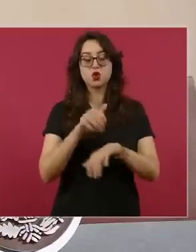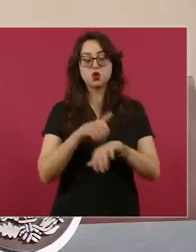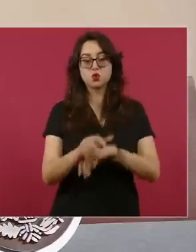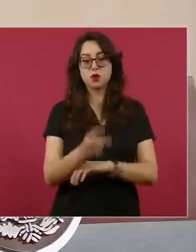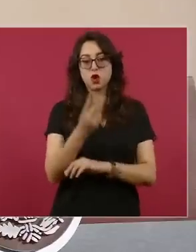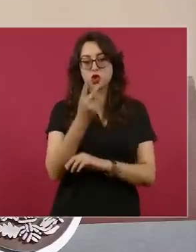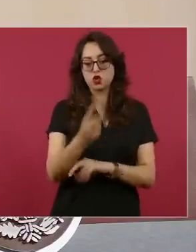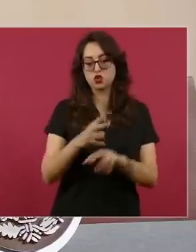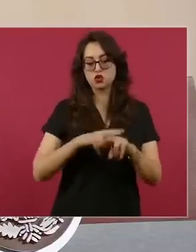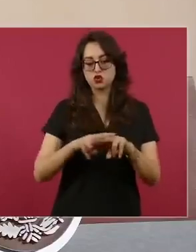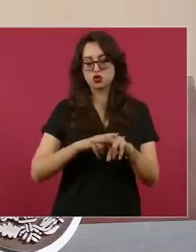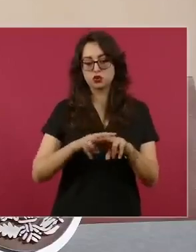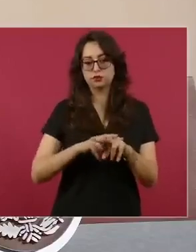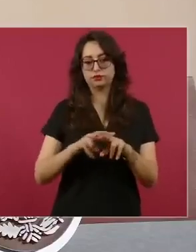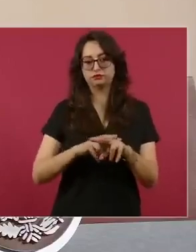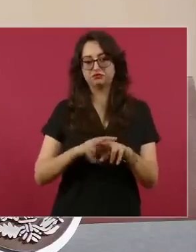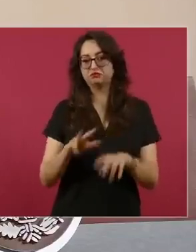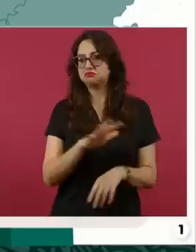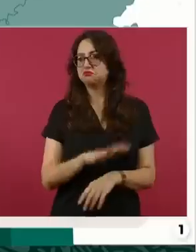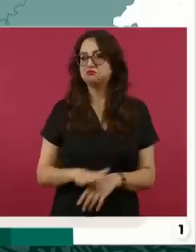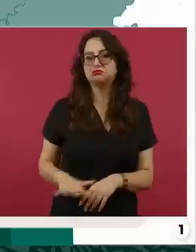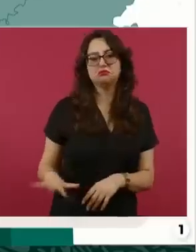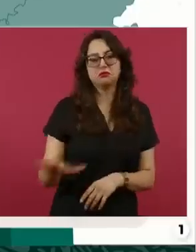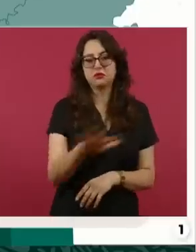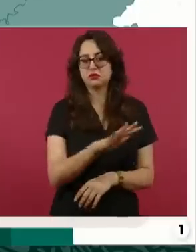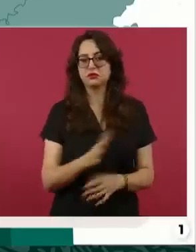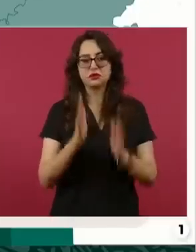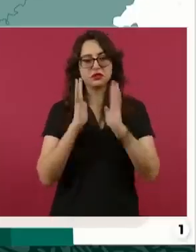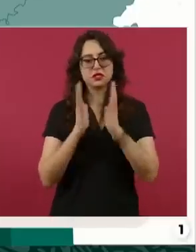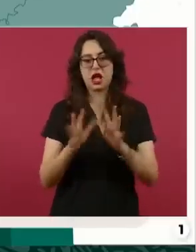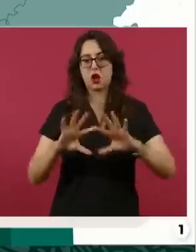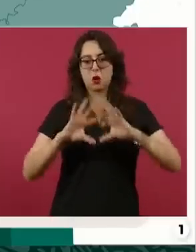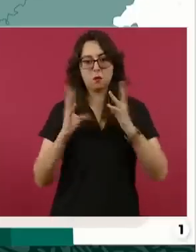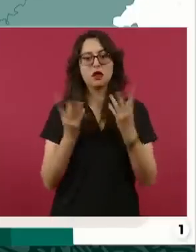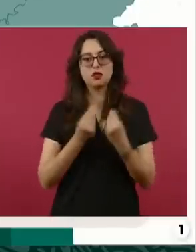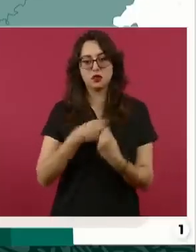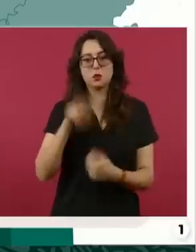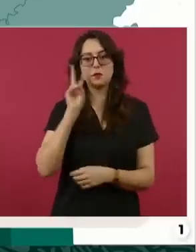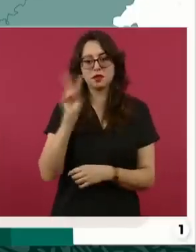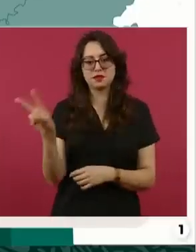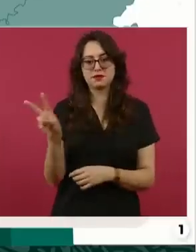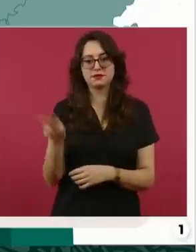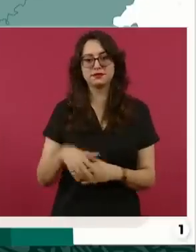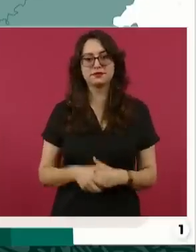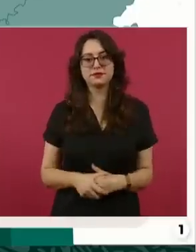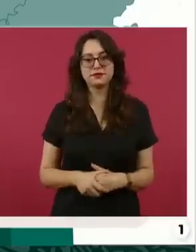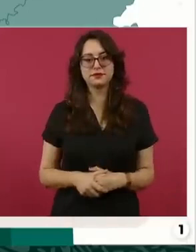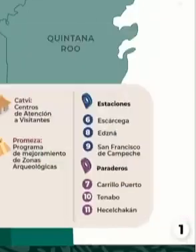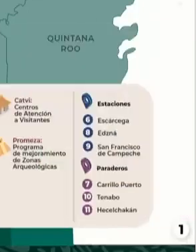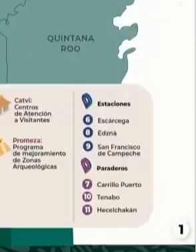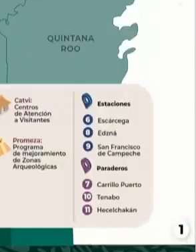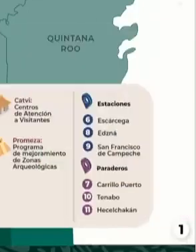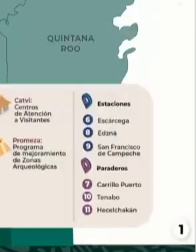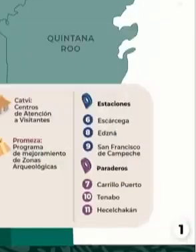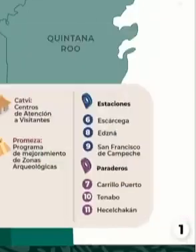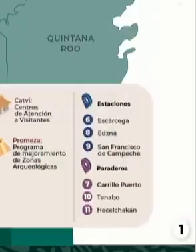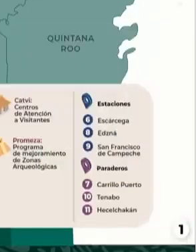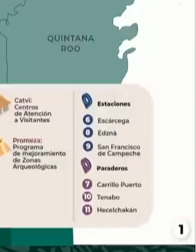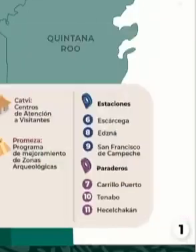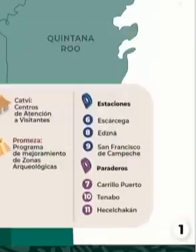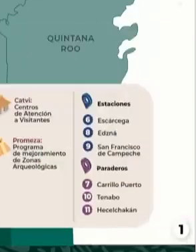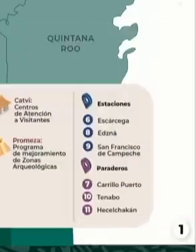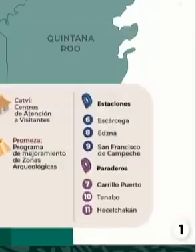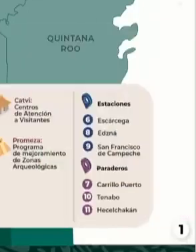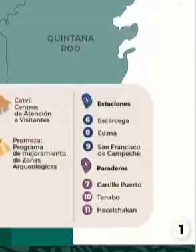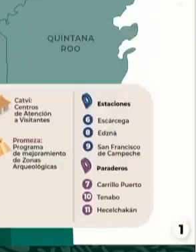los trabajos de campo. Sin embargo, el salvamento continúa en el análisis de los materiales,